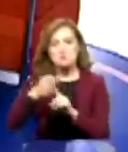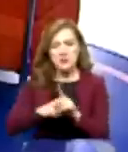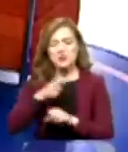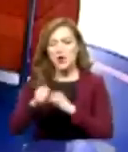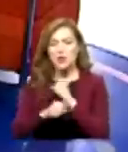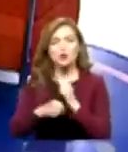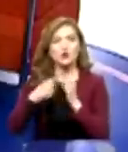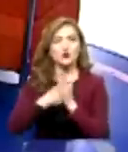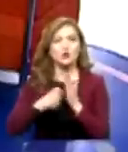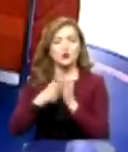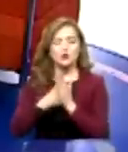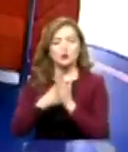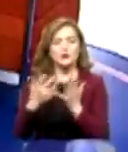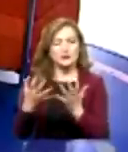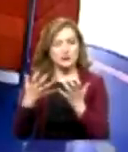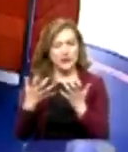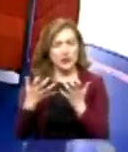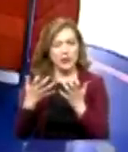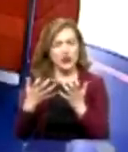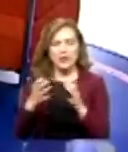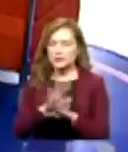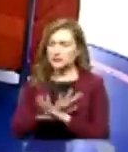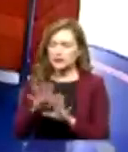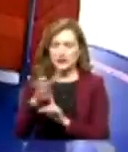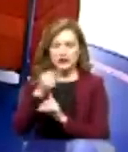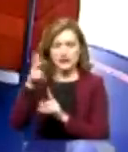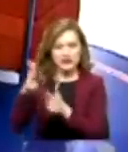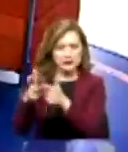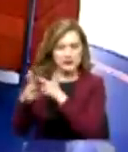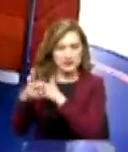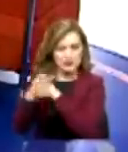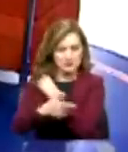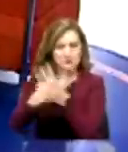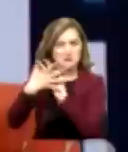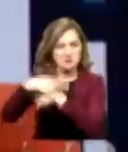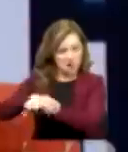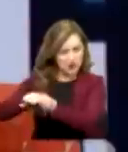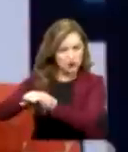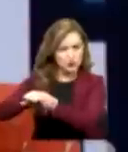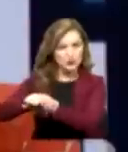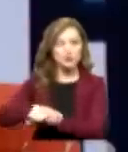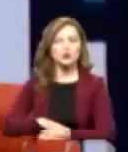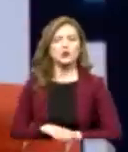años de lucha, crees que finalmente tus agresores lleguen a estar presos?